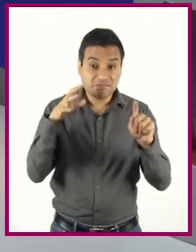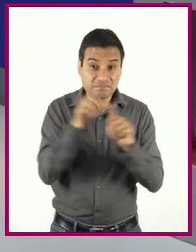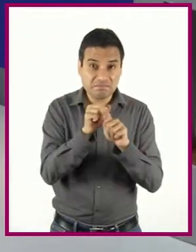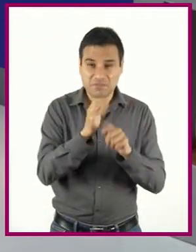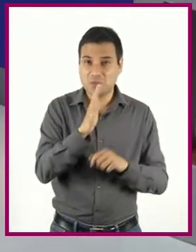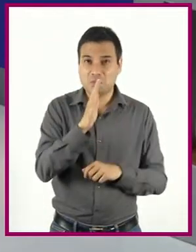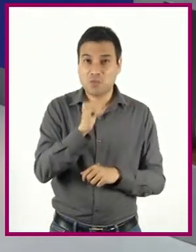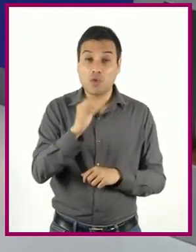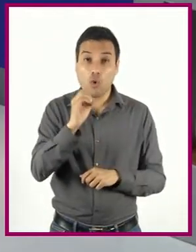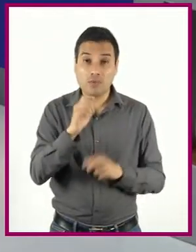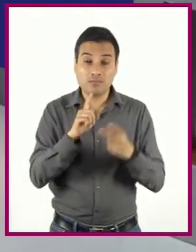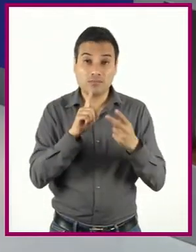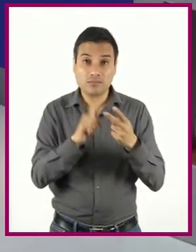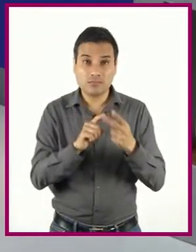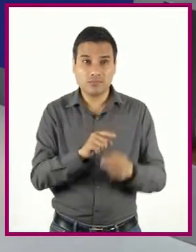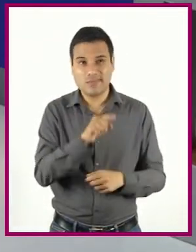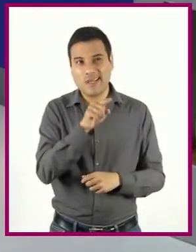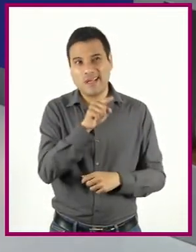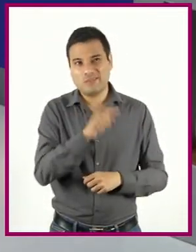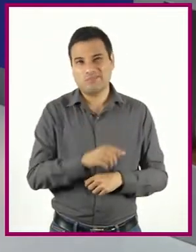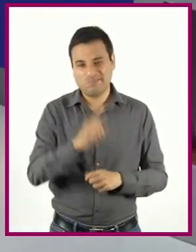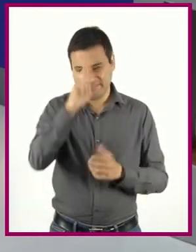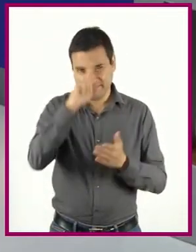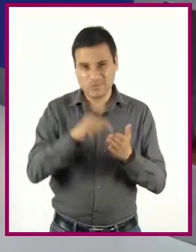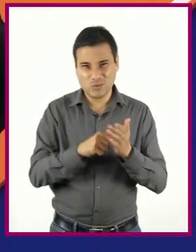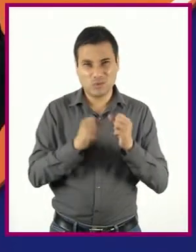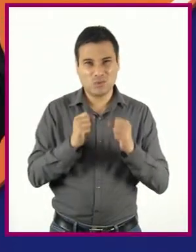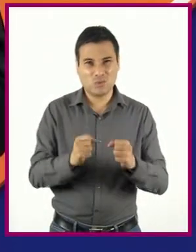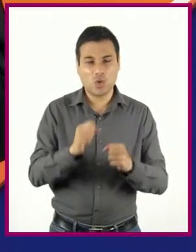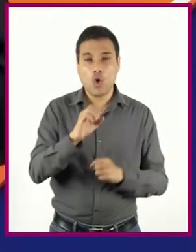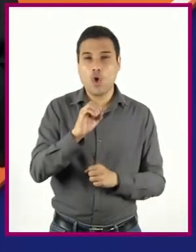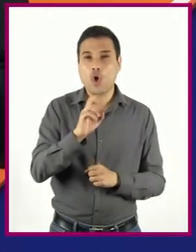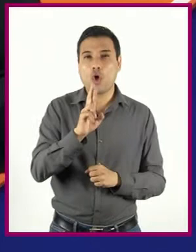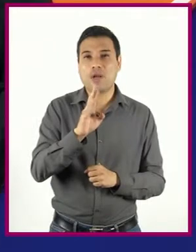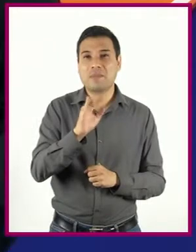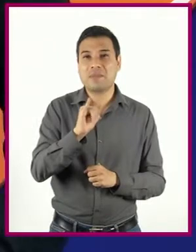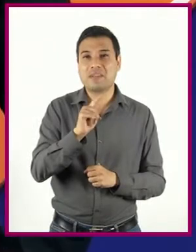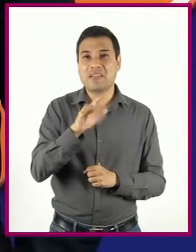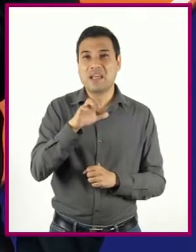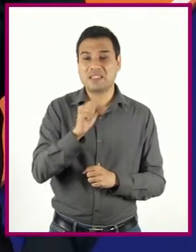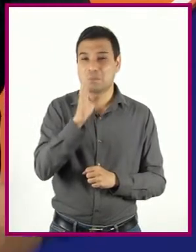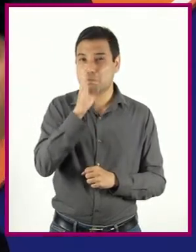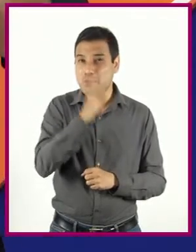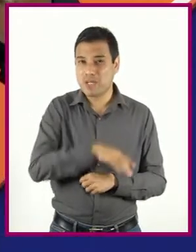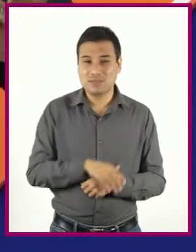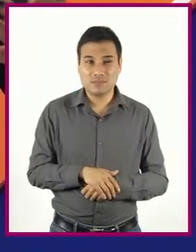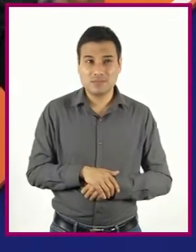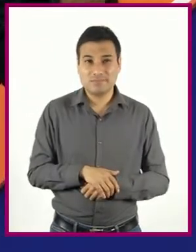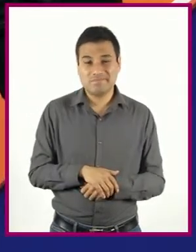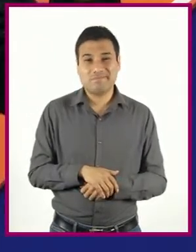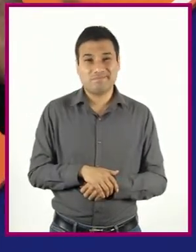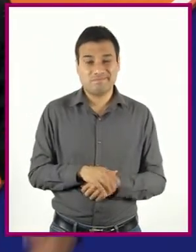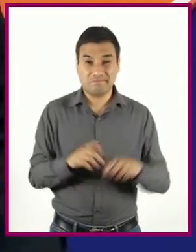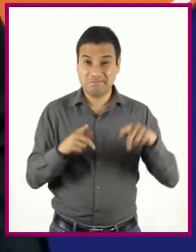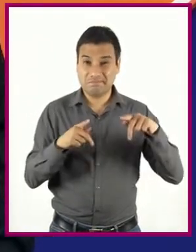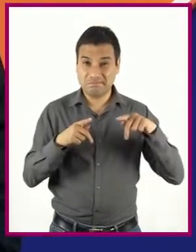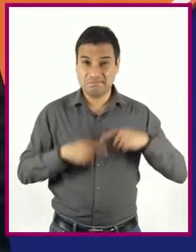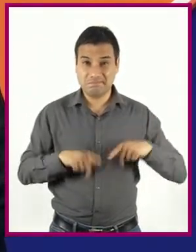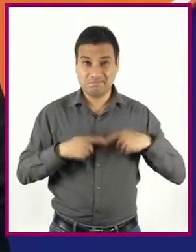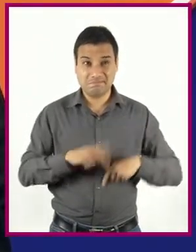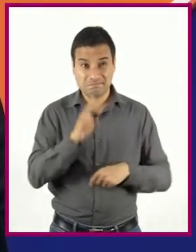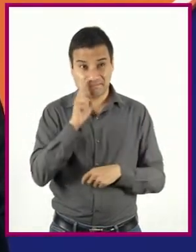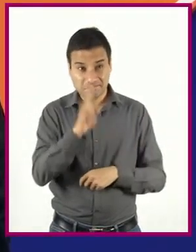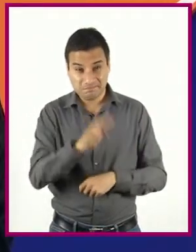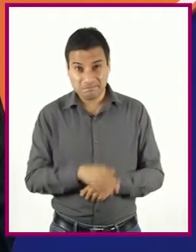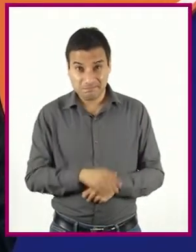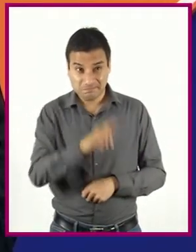era una mala hibridación de sus orbitales. A partir de entonces, dejé de ver a las personas como